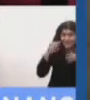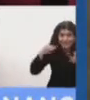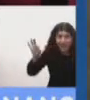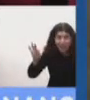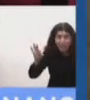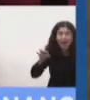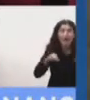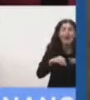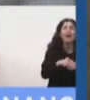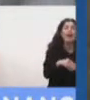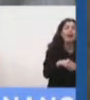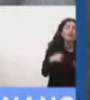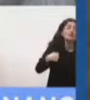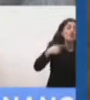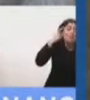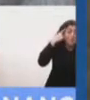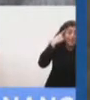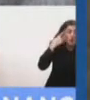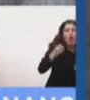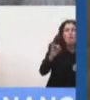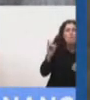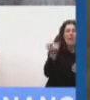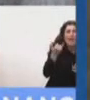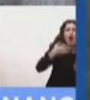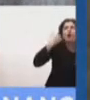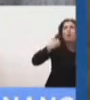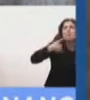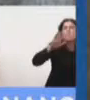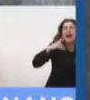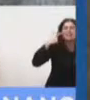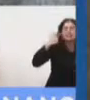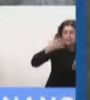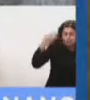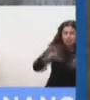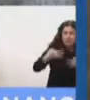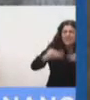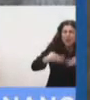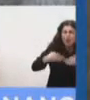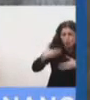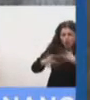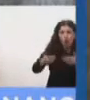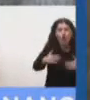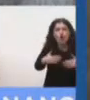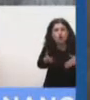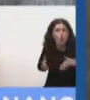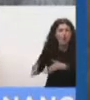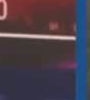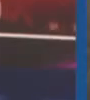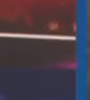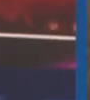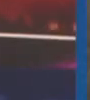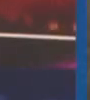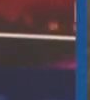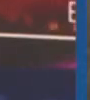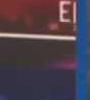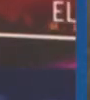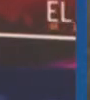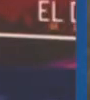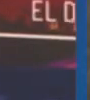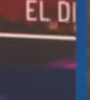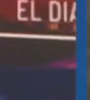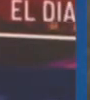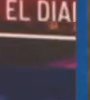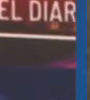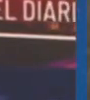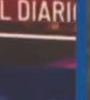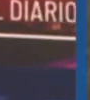esto todavía da para largo. El tema alquileres, digo, y la sesión de hoy también. Buenísimo, Carla. En cualquier momento